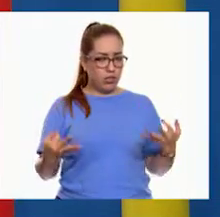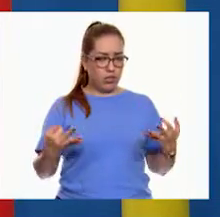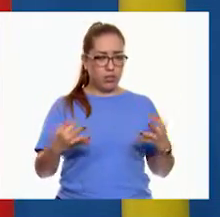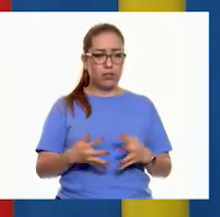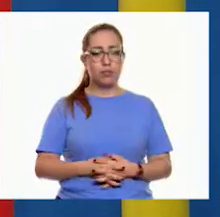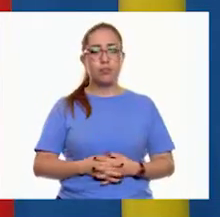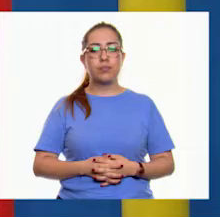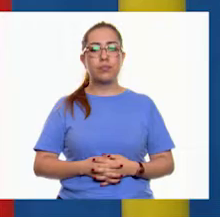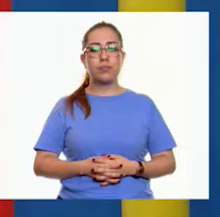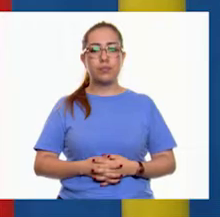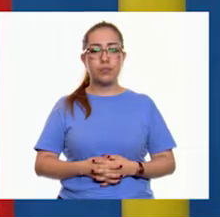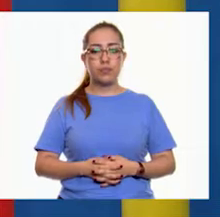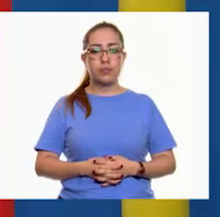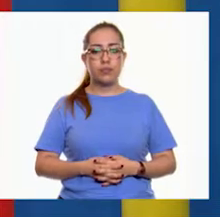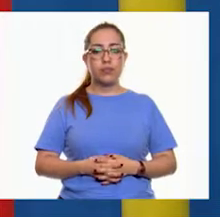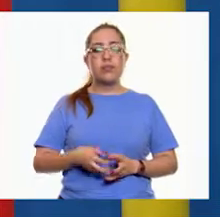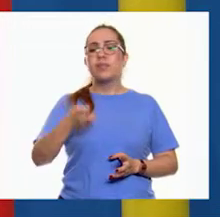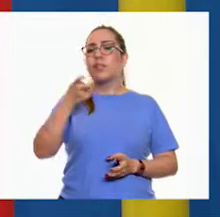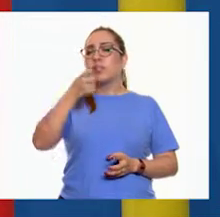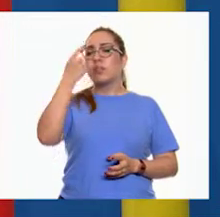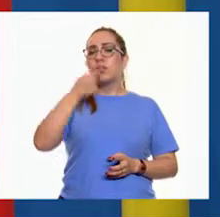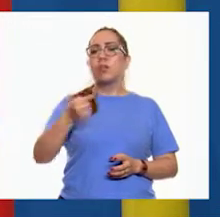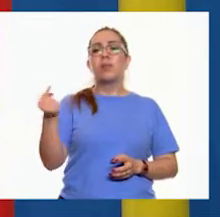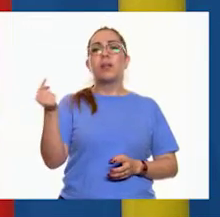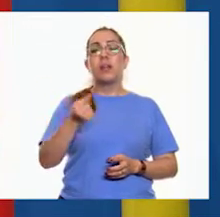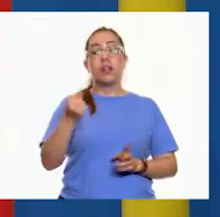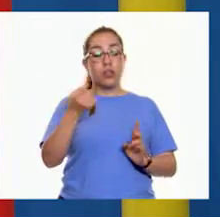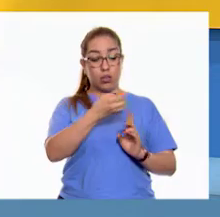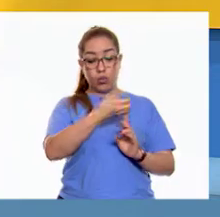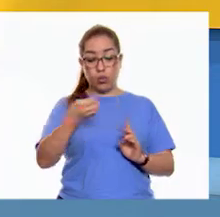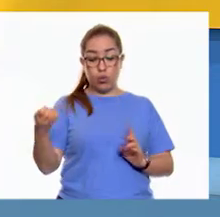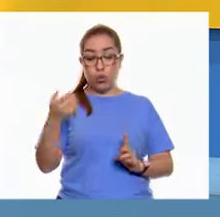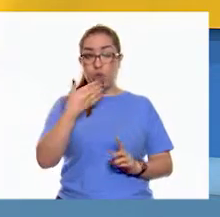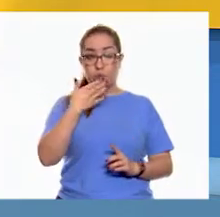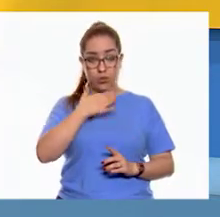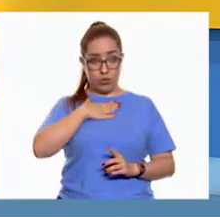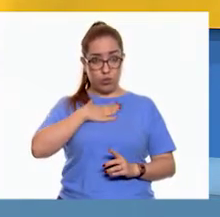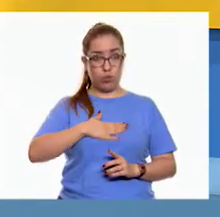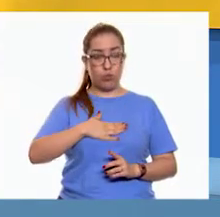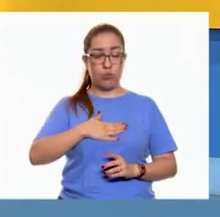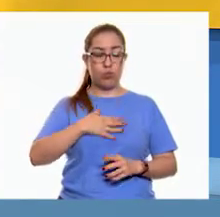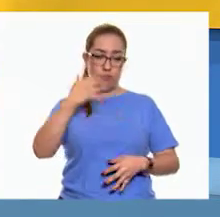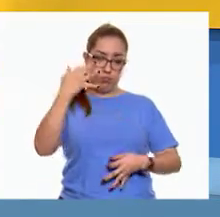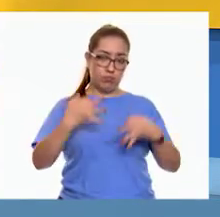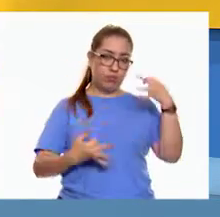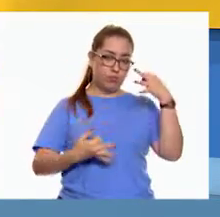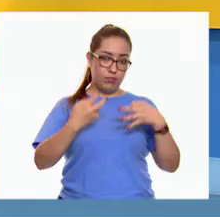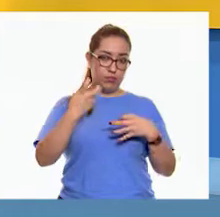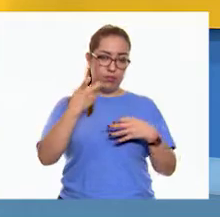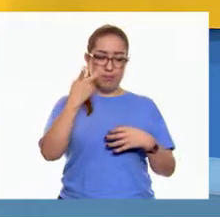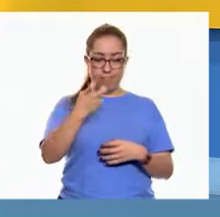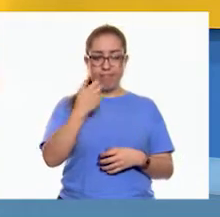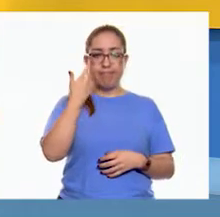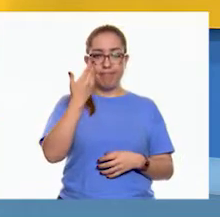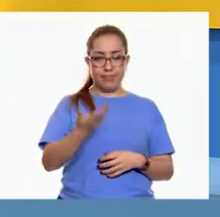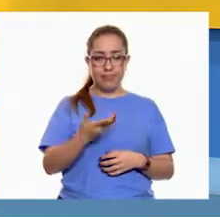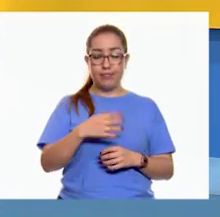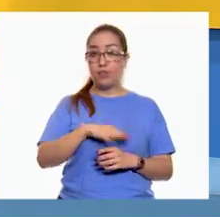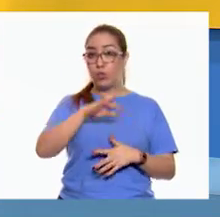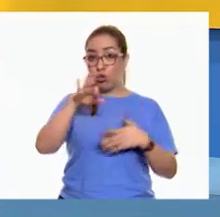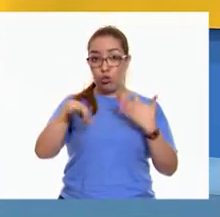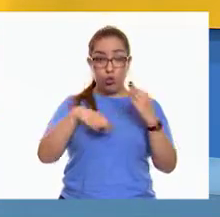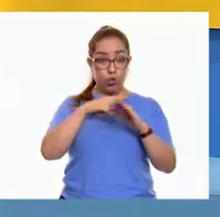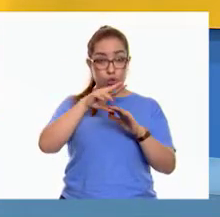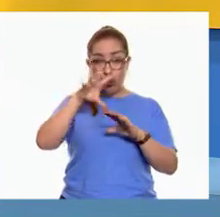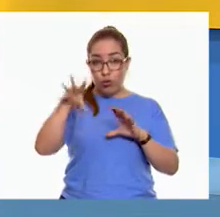de hacer una distribución más justa de las tierras para trabajar. Sí, exacto. Y todas estas demandas se incluyeron en la